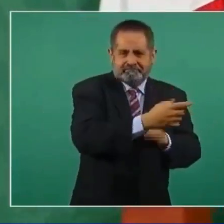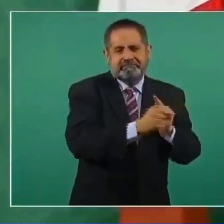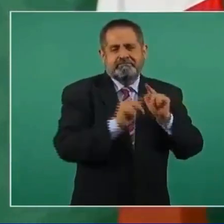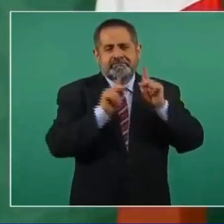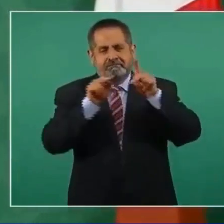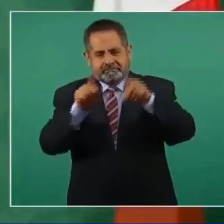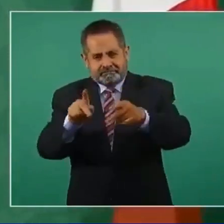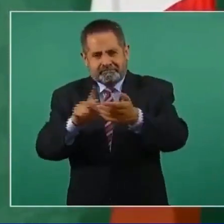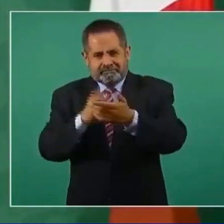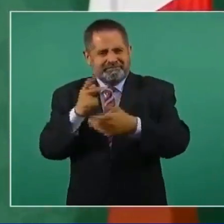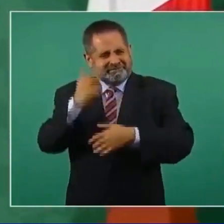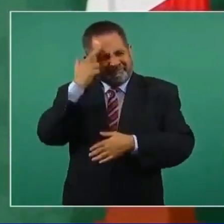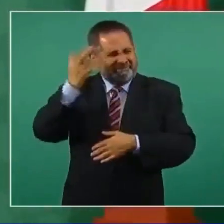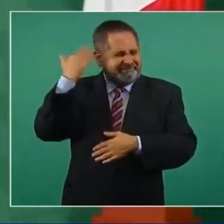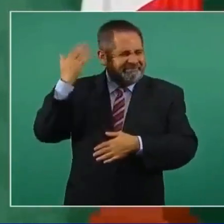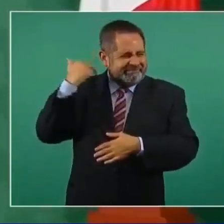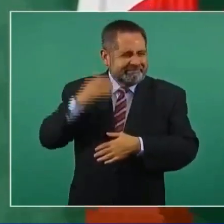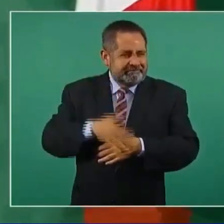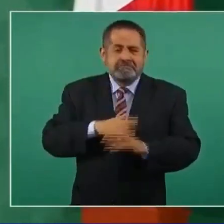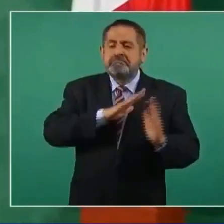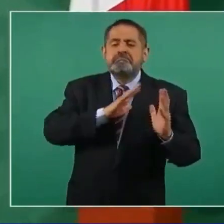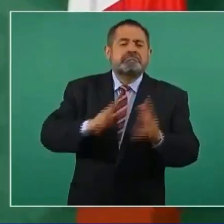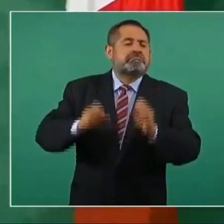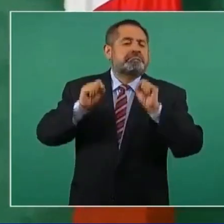porque se vino el escándalo de Odebrecht,